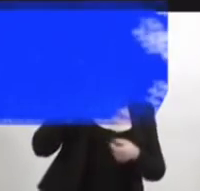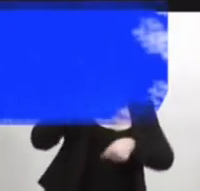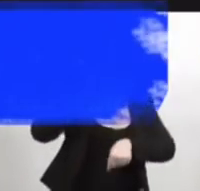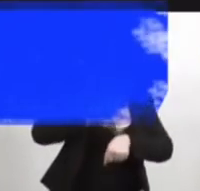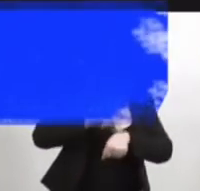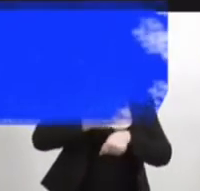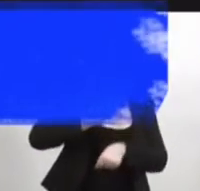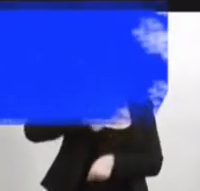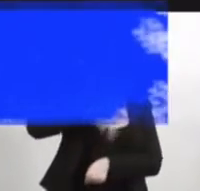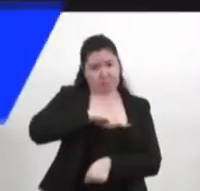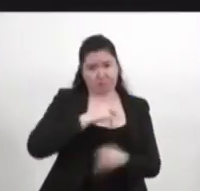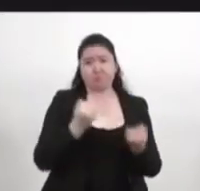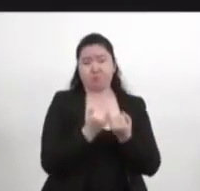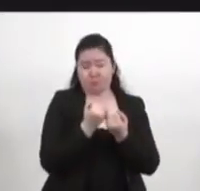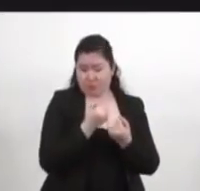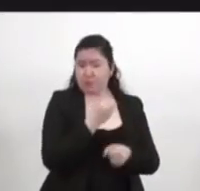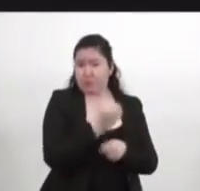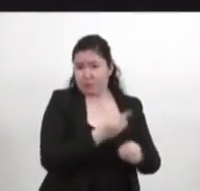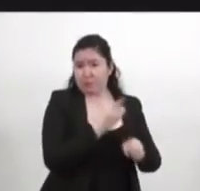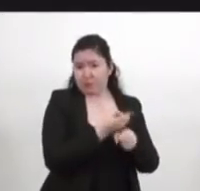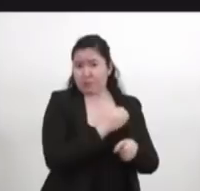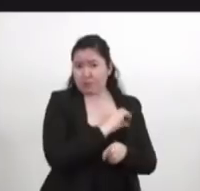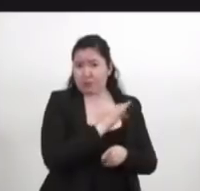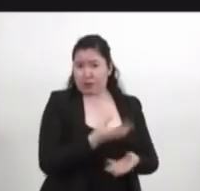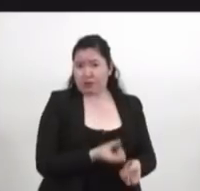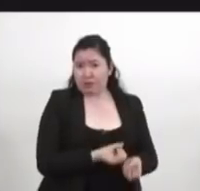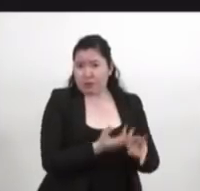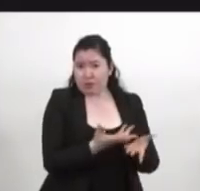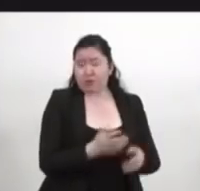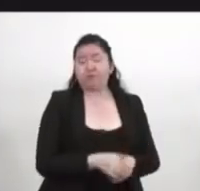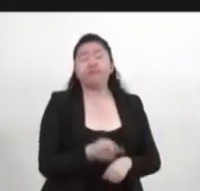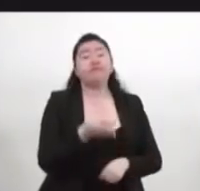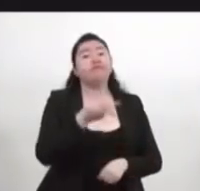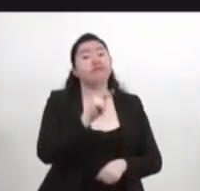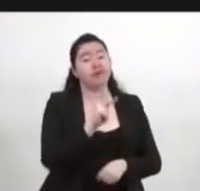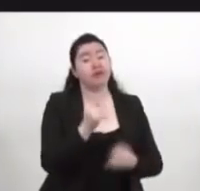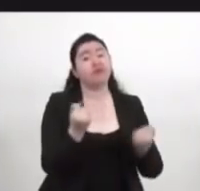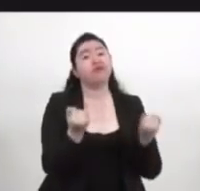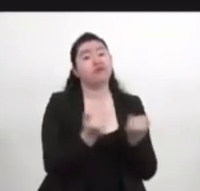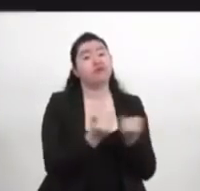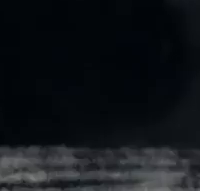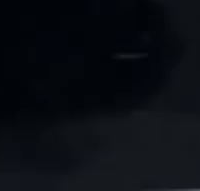alguna otra opinión, que estábamos abiertos a esa posibilidad.